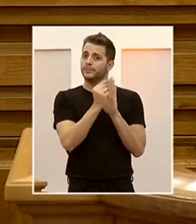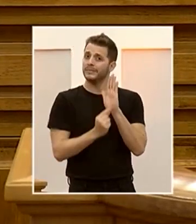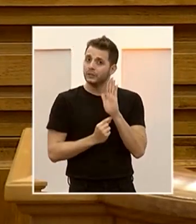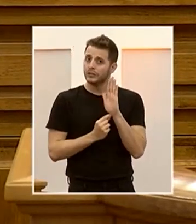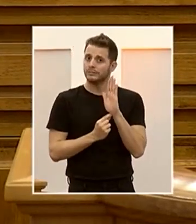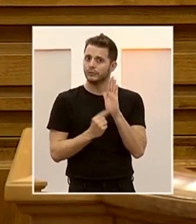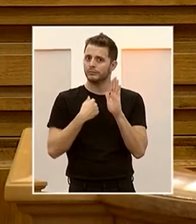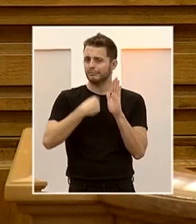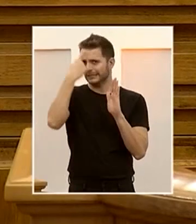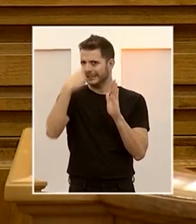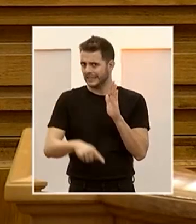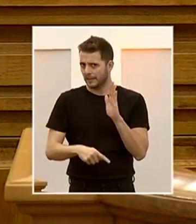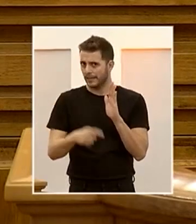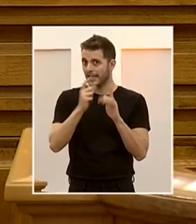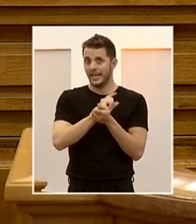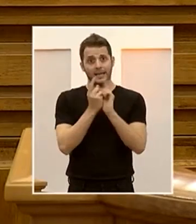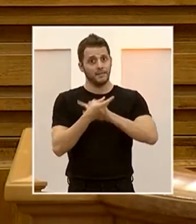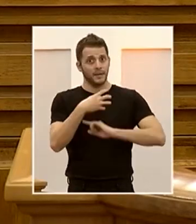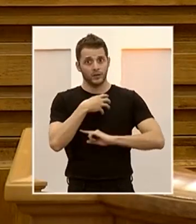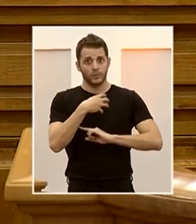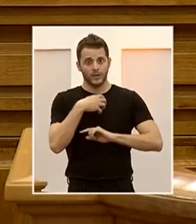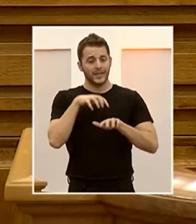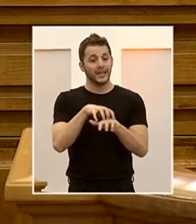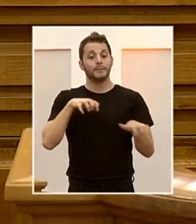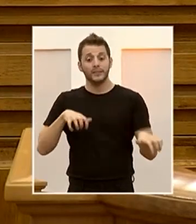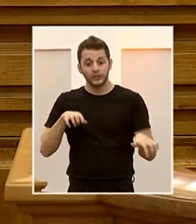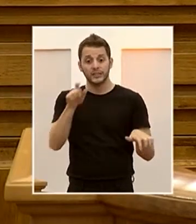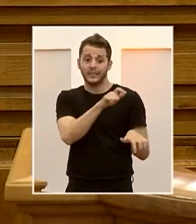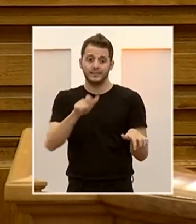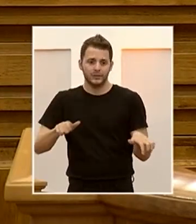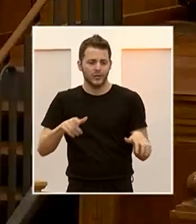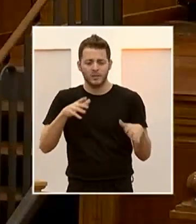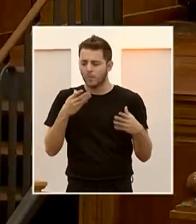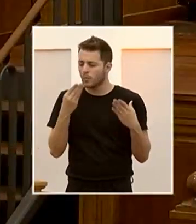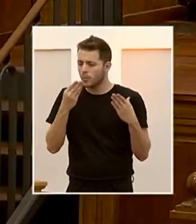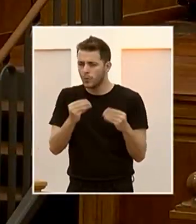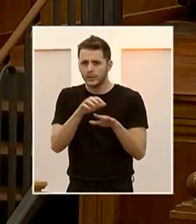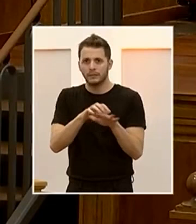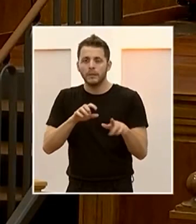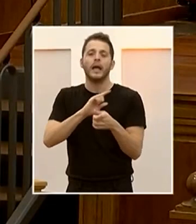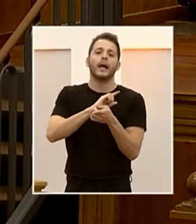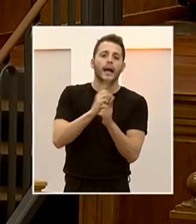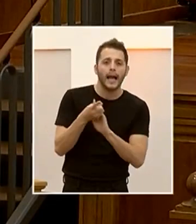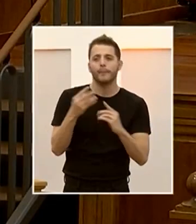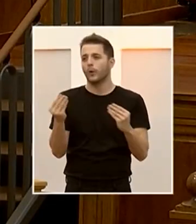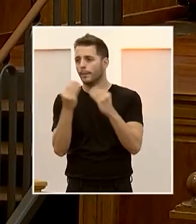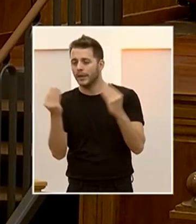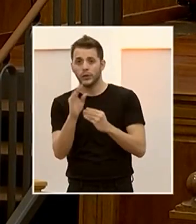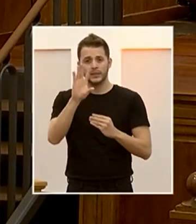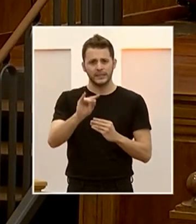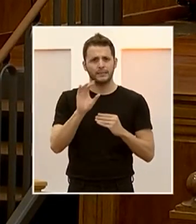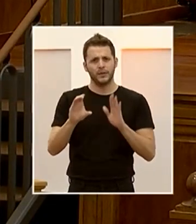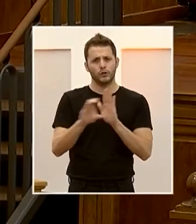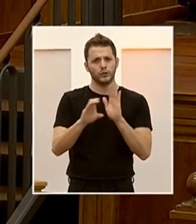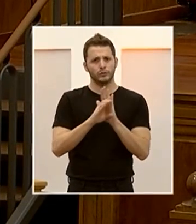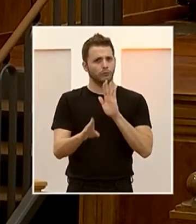y hay muchísima gente, una inmensa mayoría que la queremos mantener, aunque sea con cambios, aunque sea con mejoras, es evidente